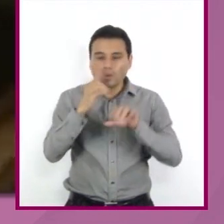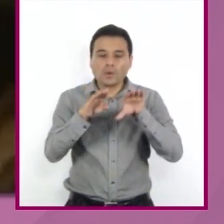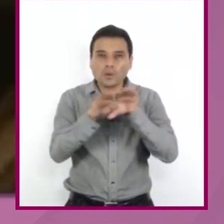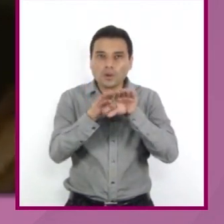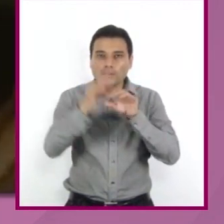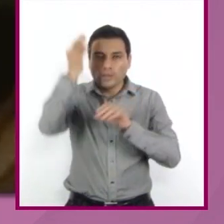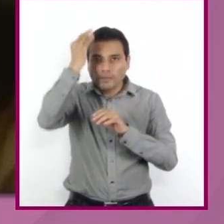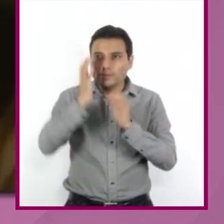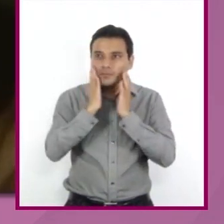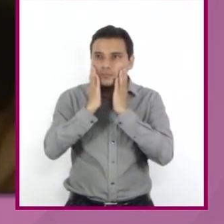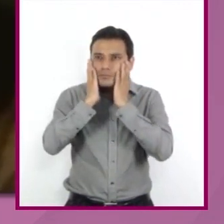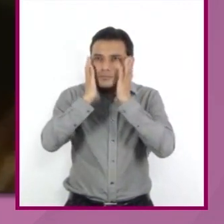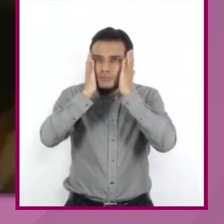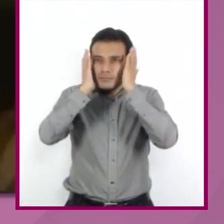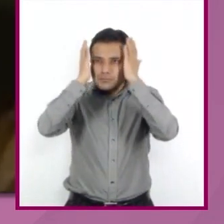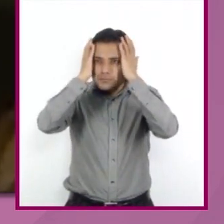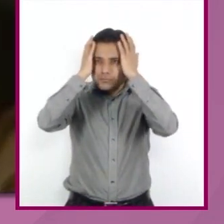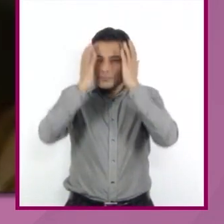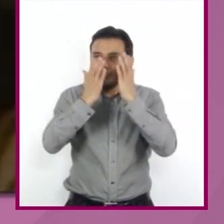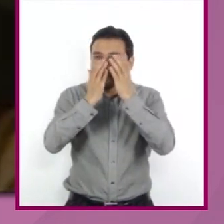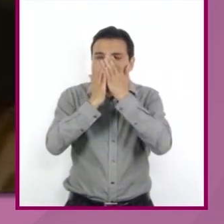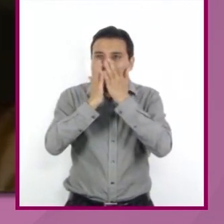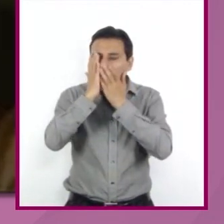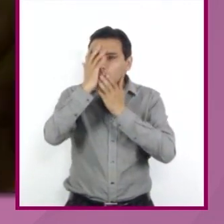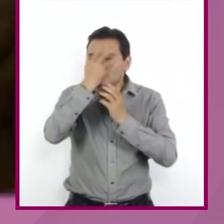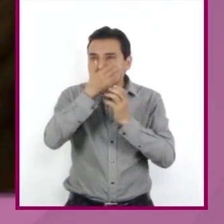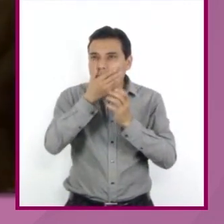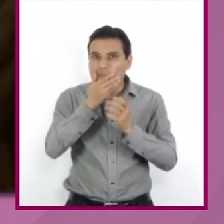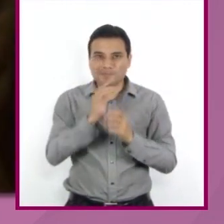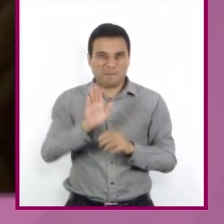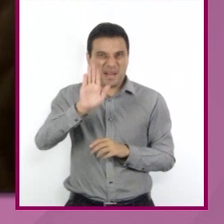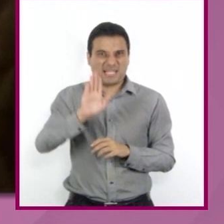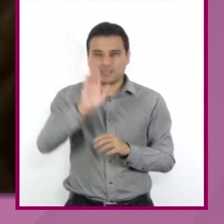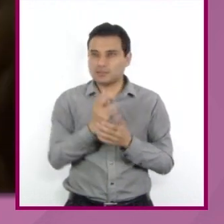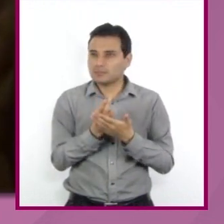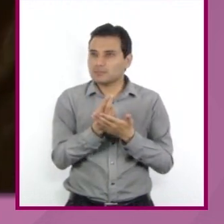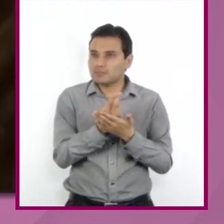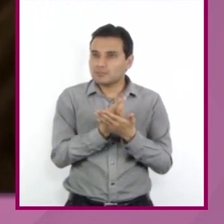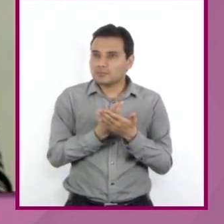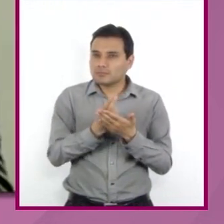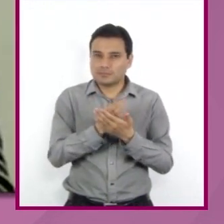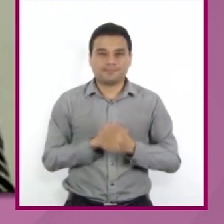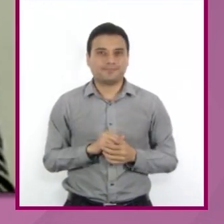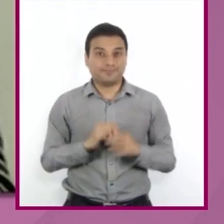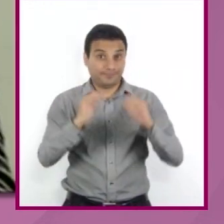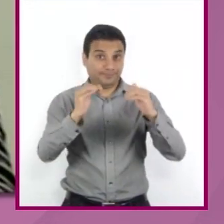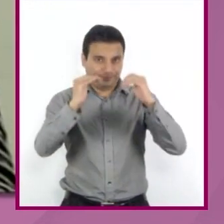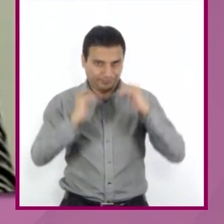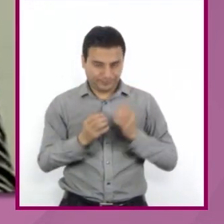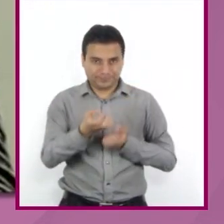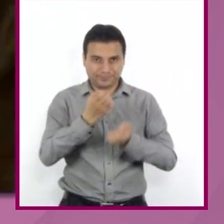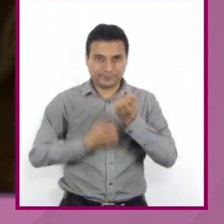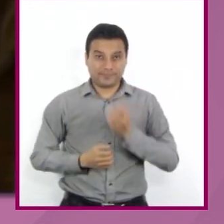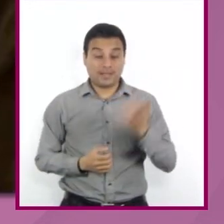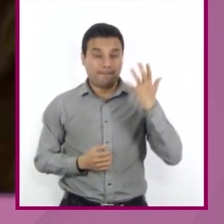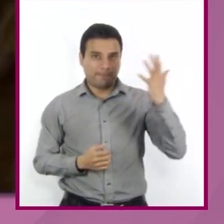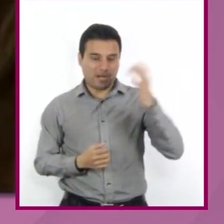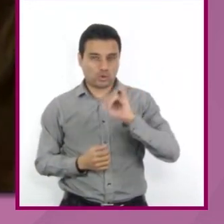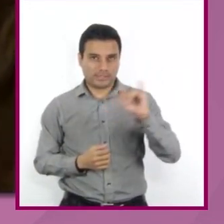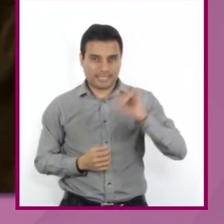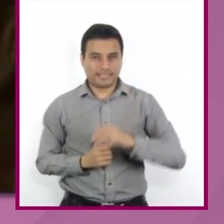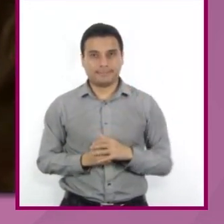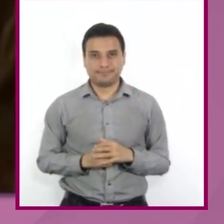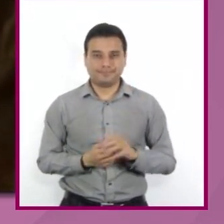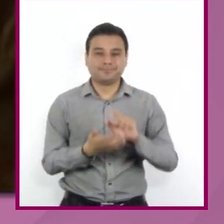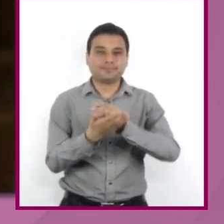cabello, cómo es esa nariz, esa boca, qué tiene de particular. El siguiente ejercicio es con la mano izquierda y